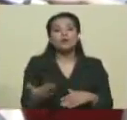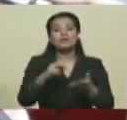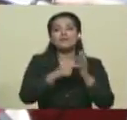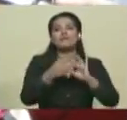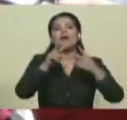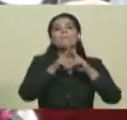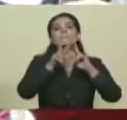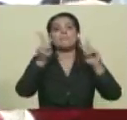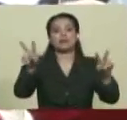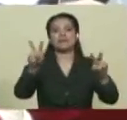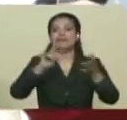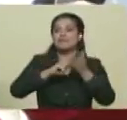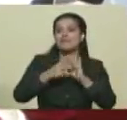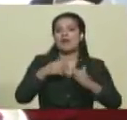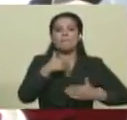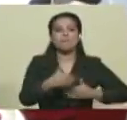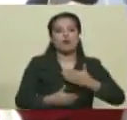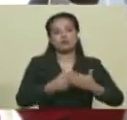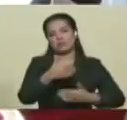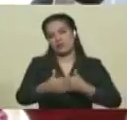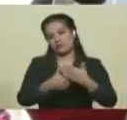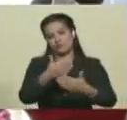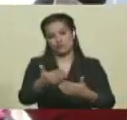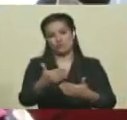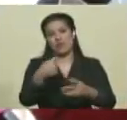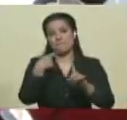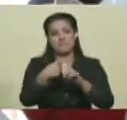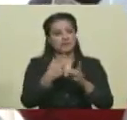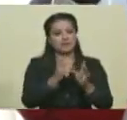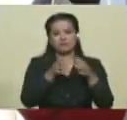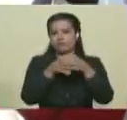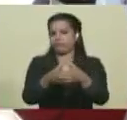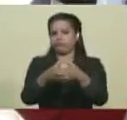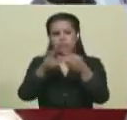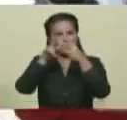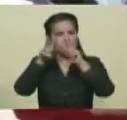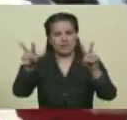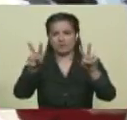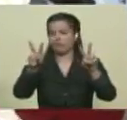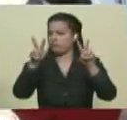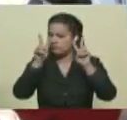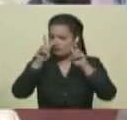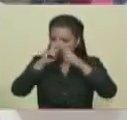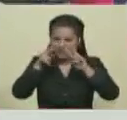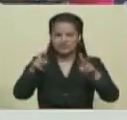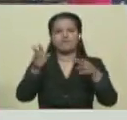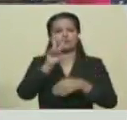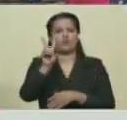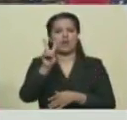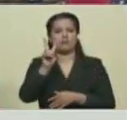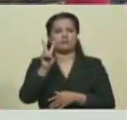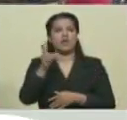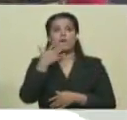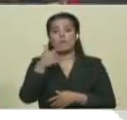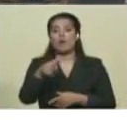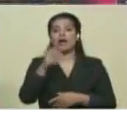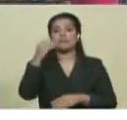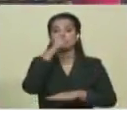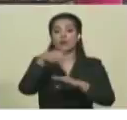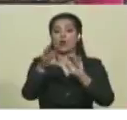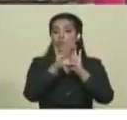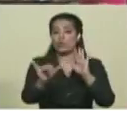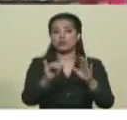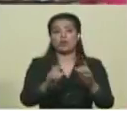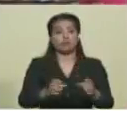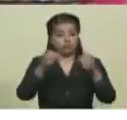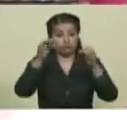paz. Es un proceso y es un solo bloque, la paz del país. Una vez que llegó la Asamblea Nacional Constituyente, se instauró y